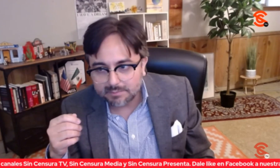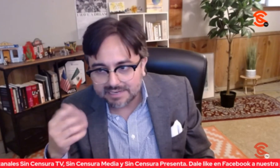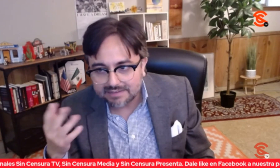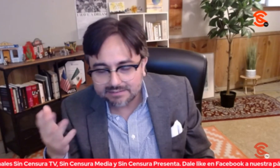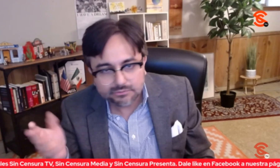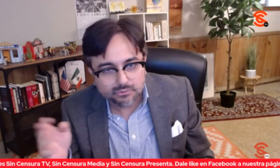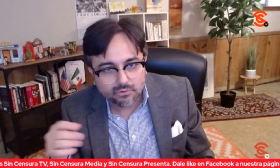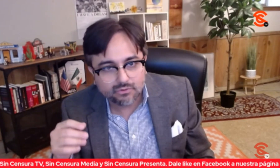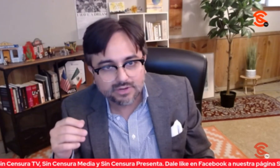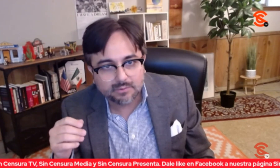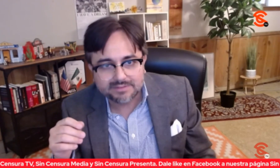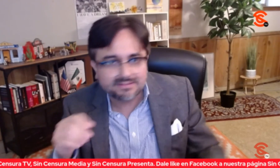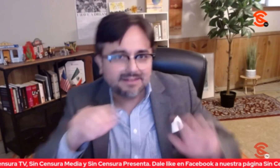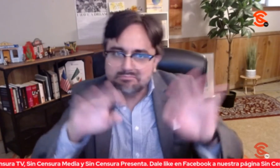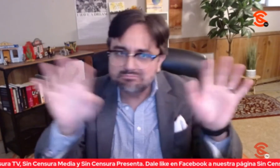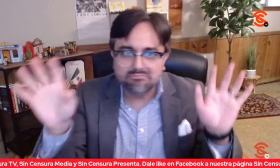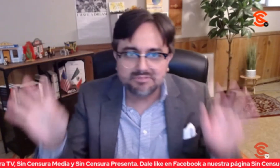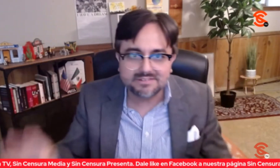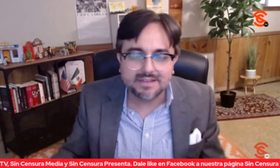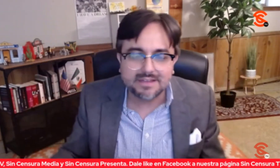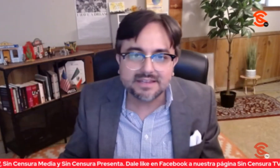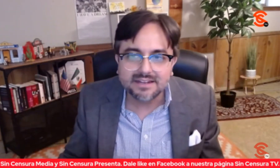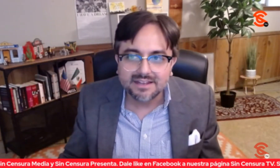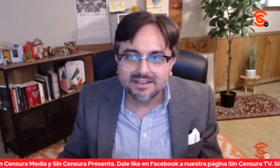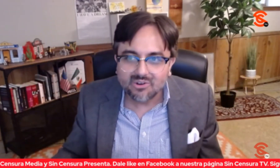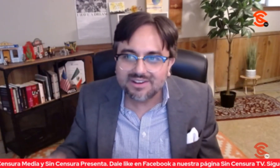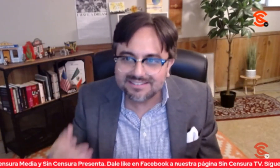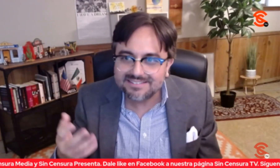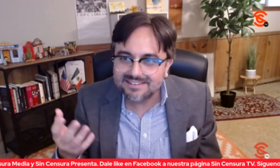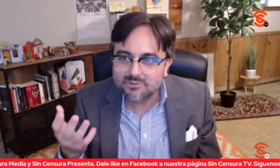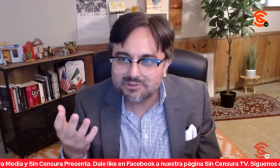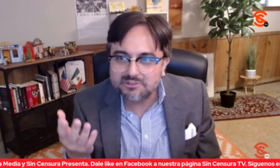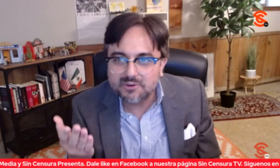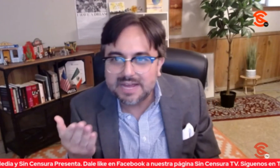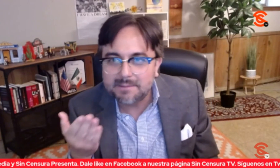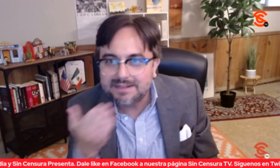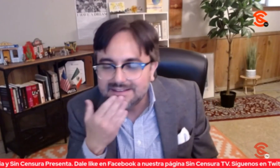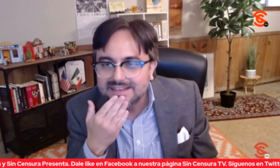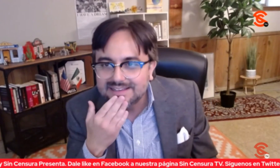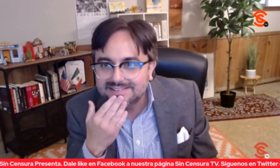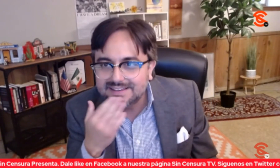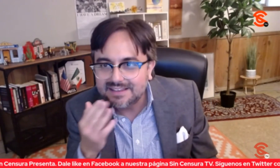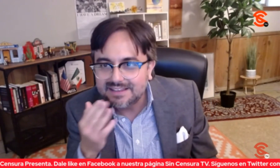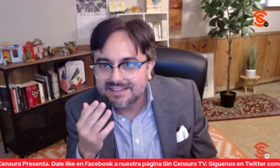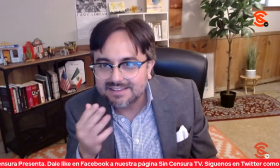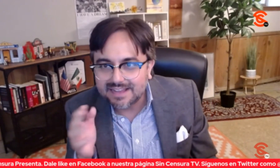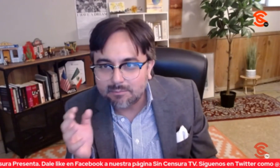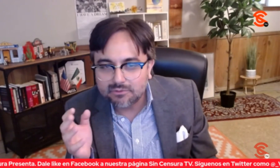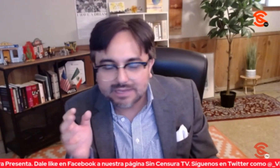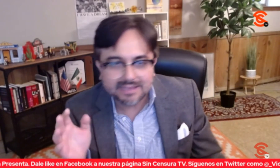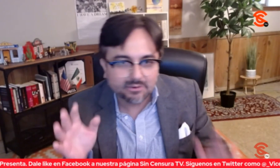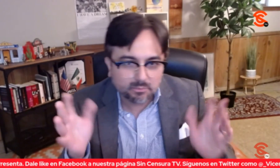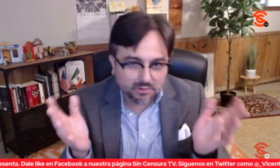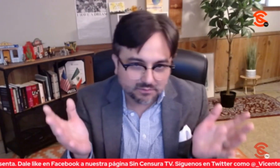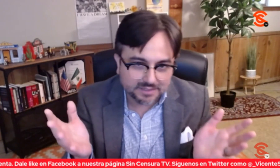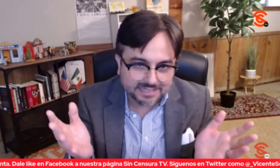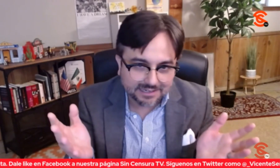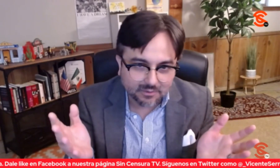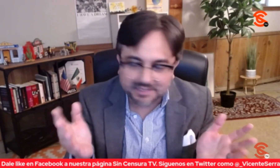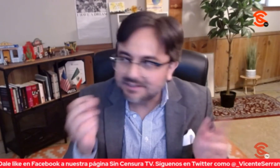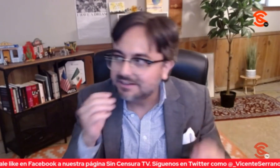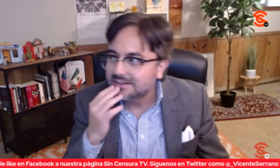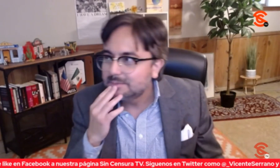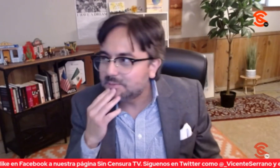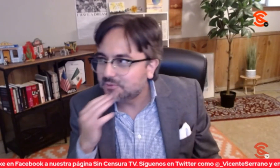tipo de amenaza en su contra o etcétera. Pues está bien. Lo que sí es cuestionable es que tengamos, y no es por